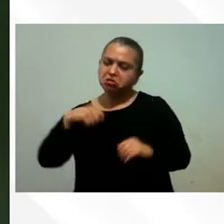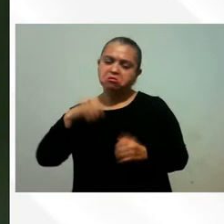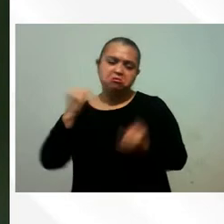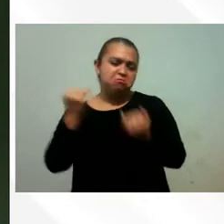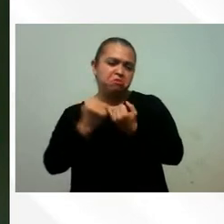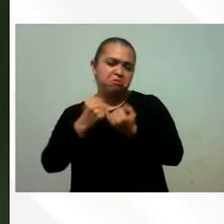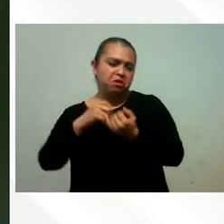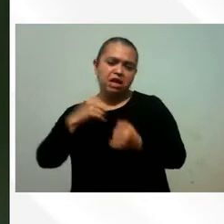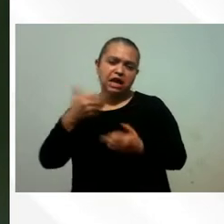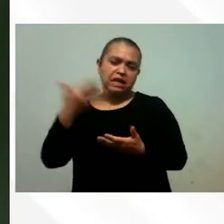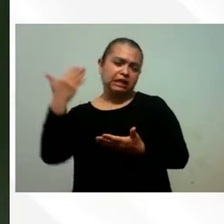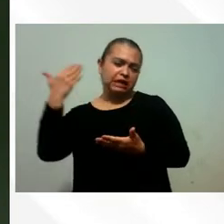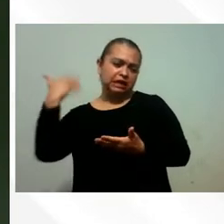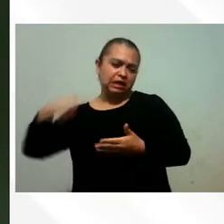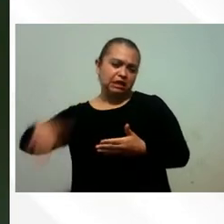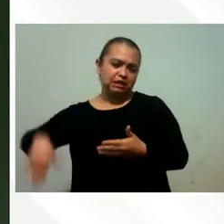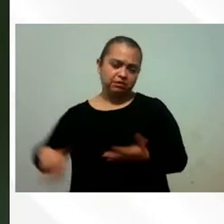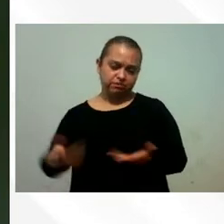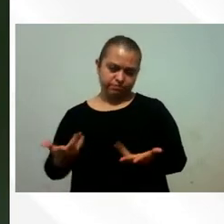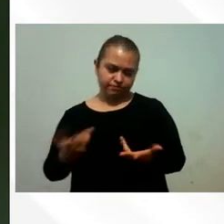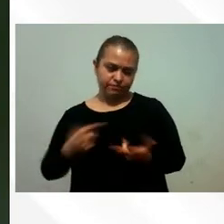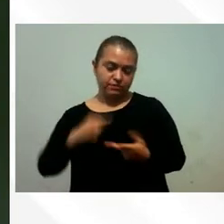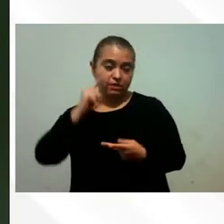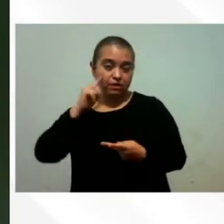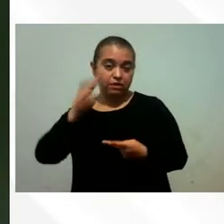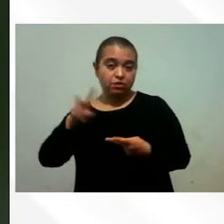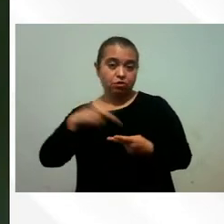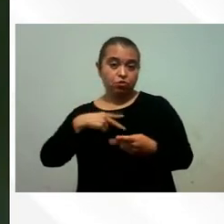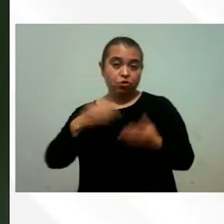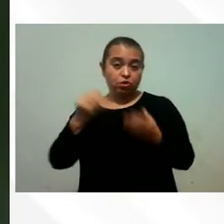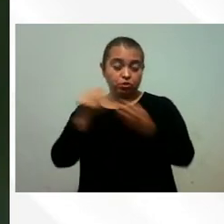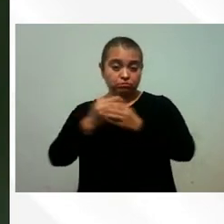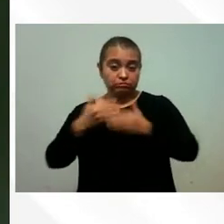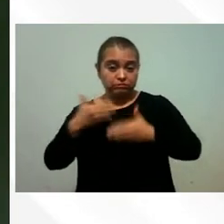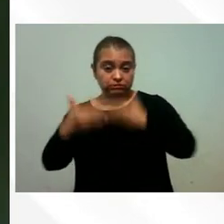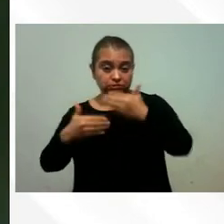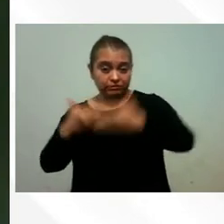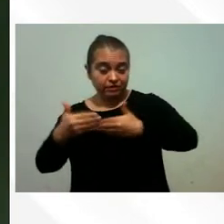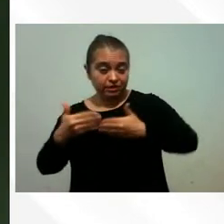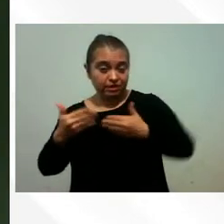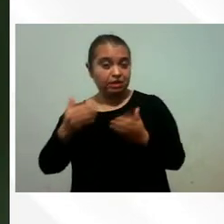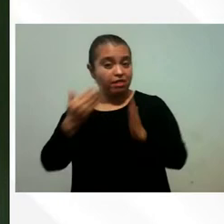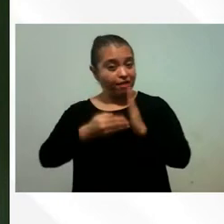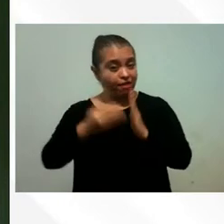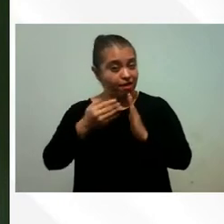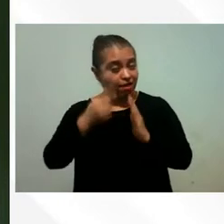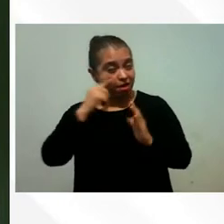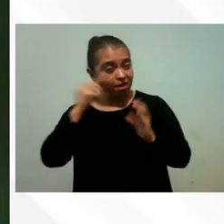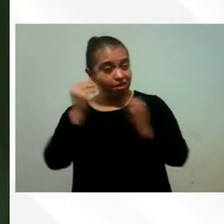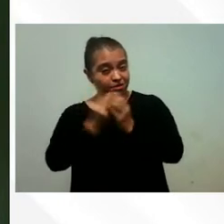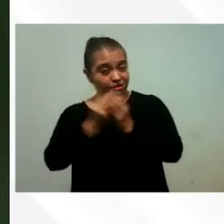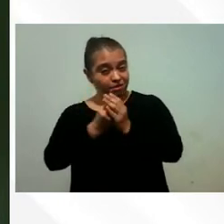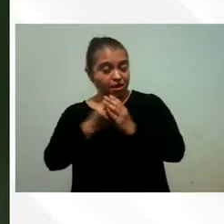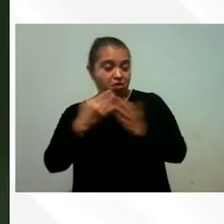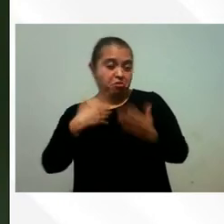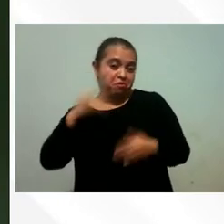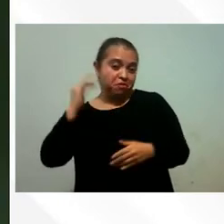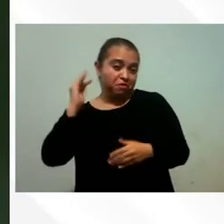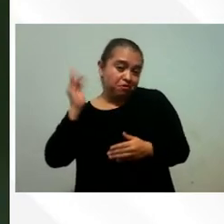ciclo de talleres y esperamos encontrarnos muy pronto. Muchas gracias por su asistencia.